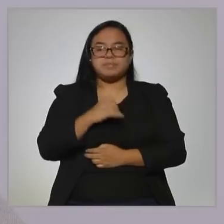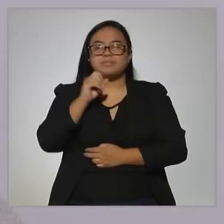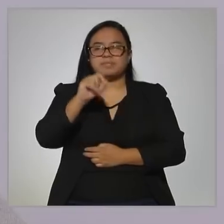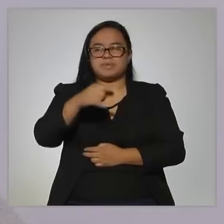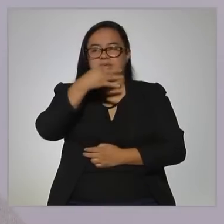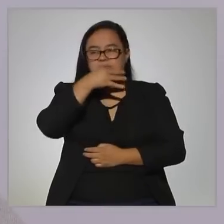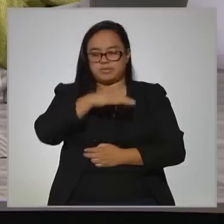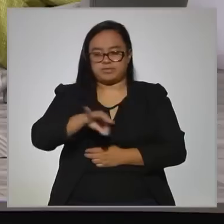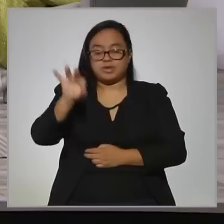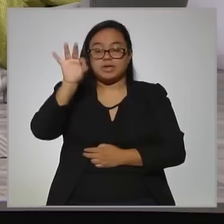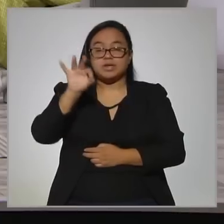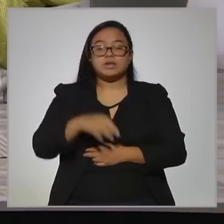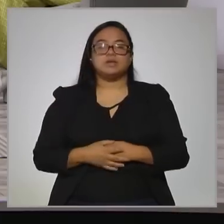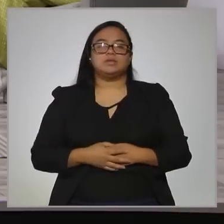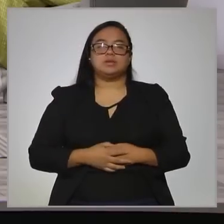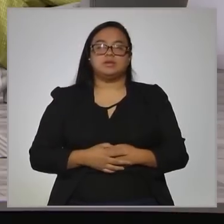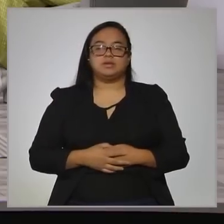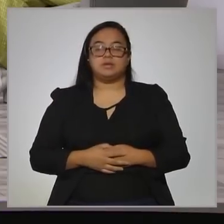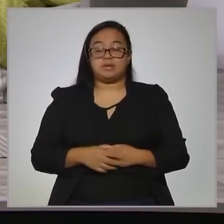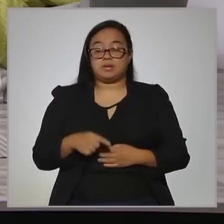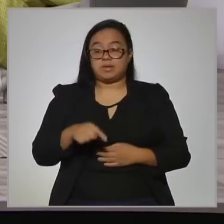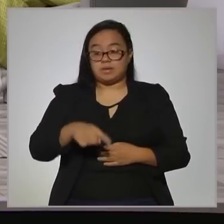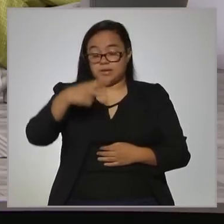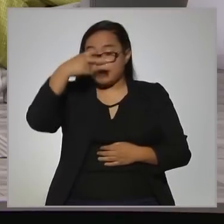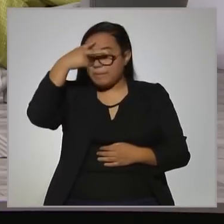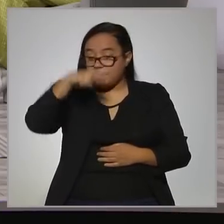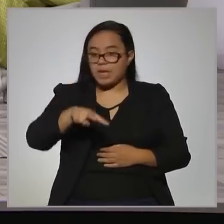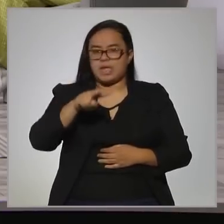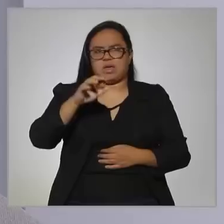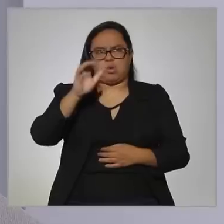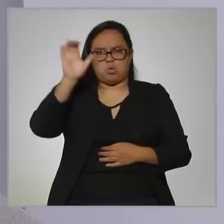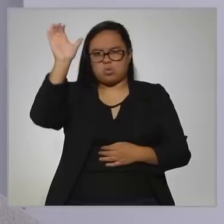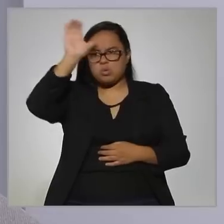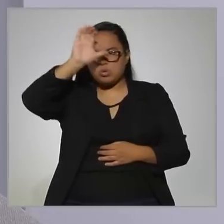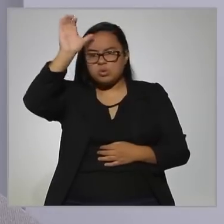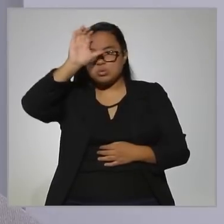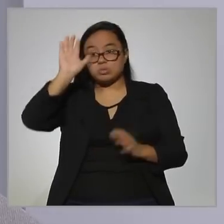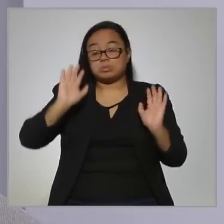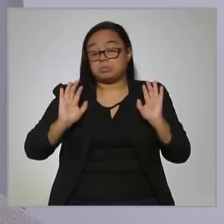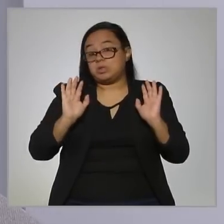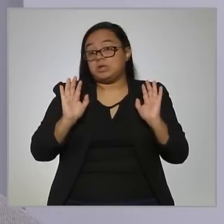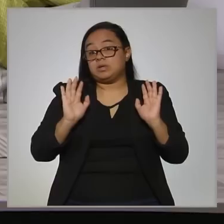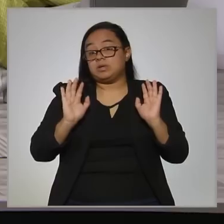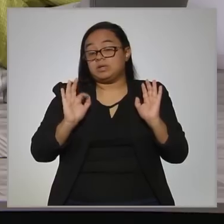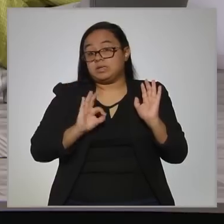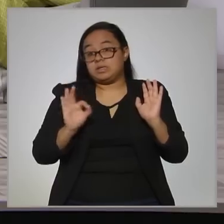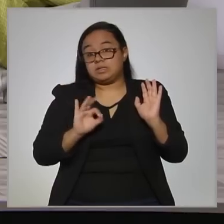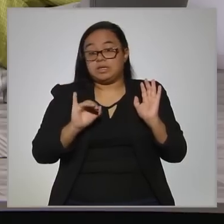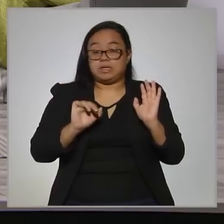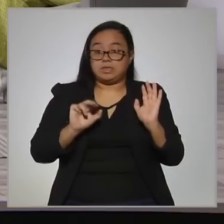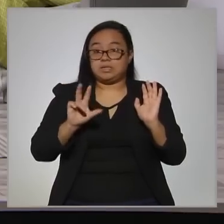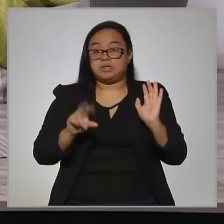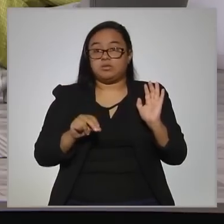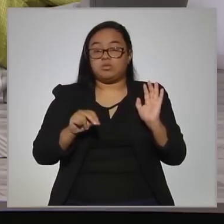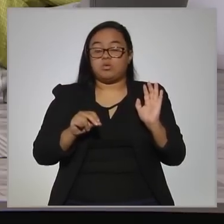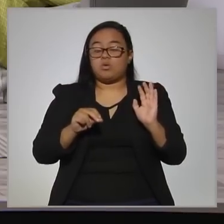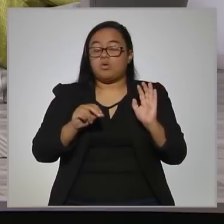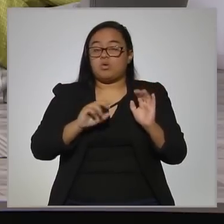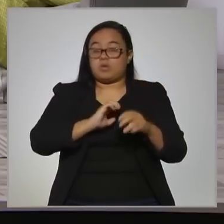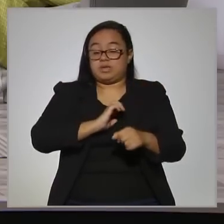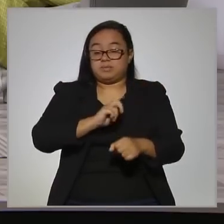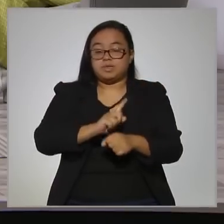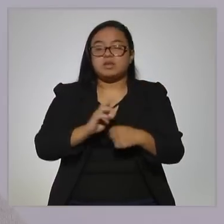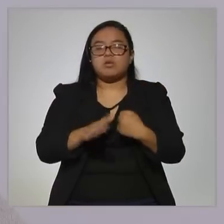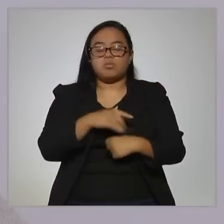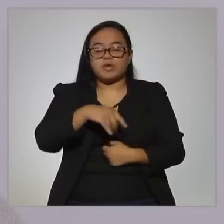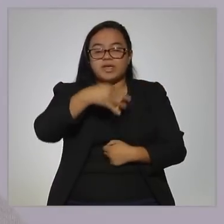fiesta, nuestro México, nuestra cultura, pues no sé si sea particular o especial porque la